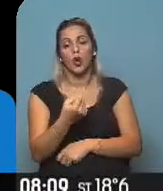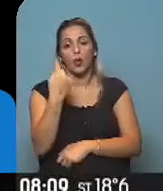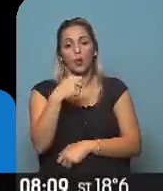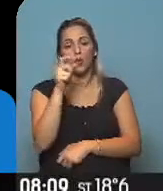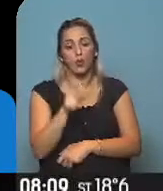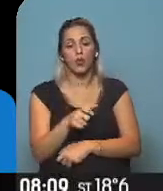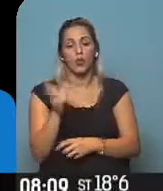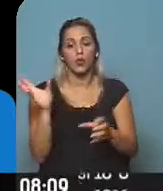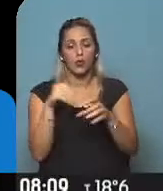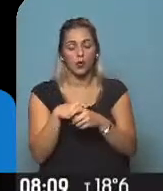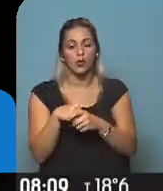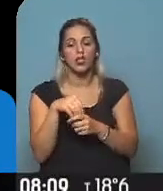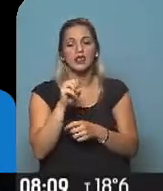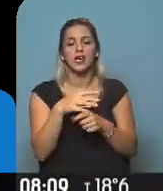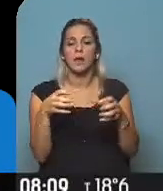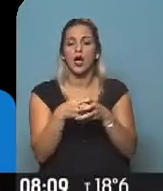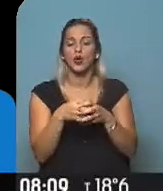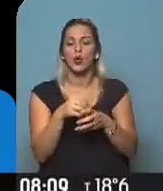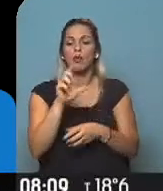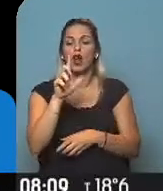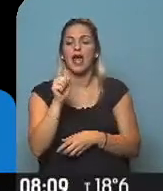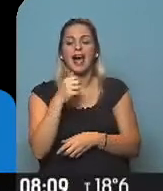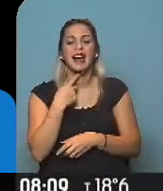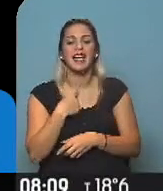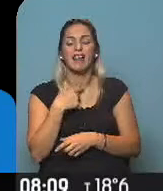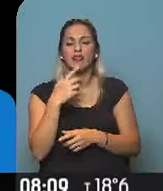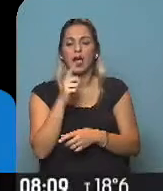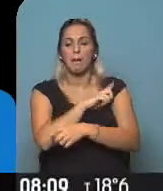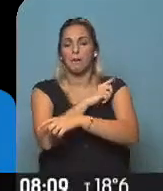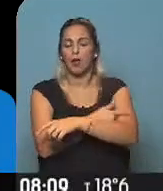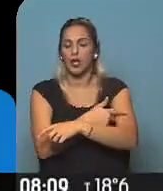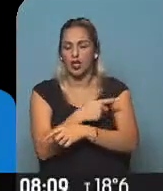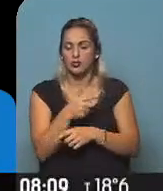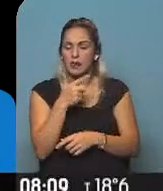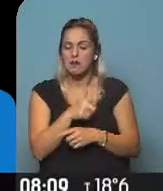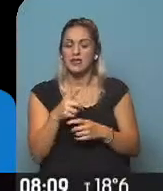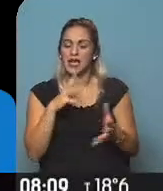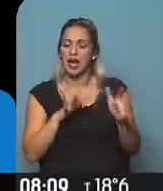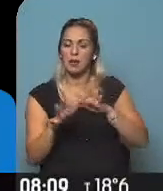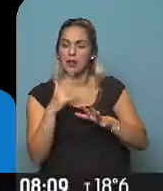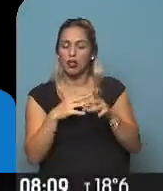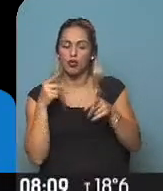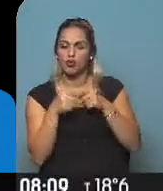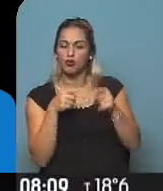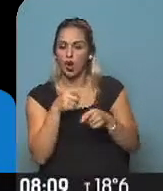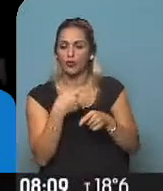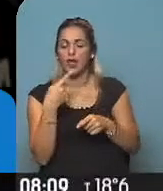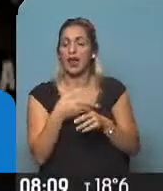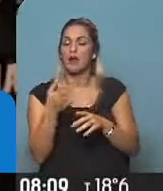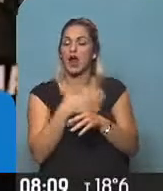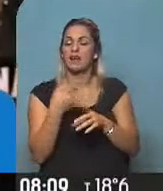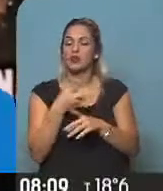integra la Garganta Poderosa. Desde el medio hablan de un operativo armado como represalia a una